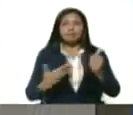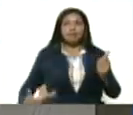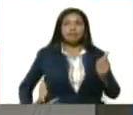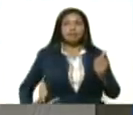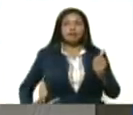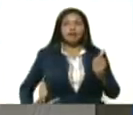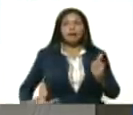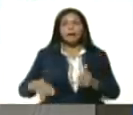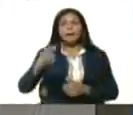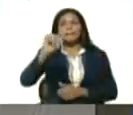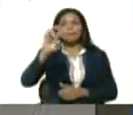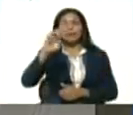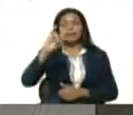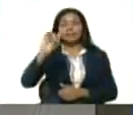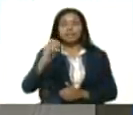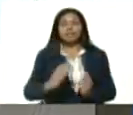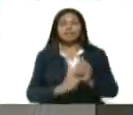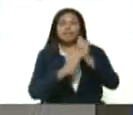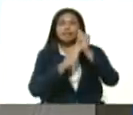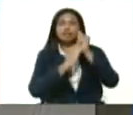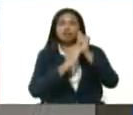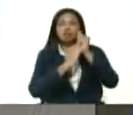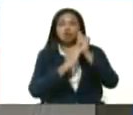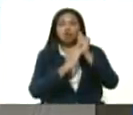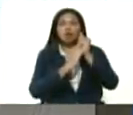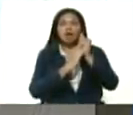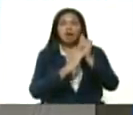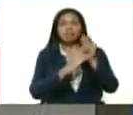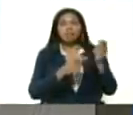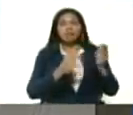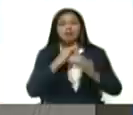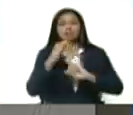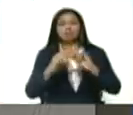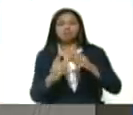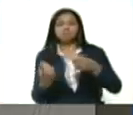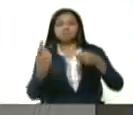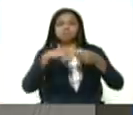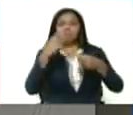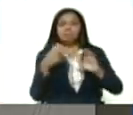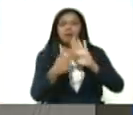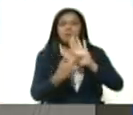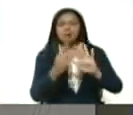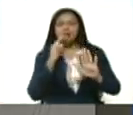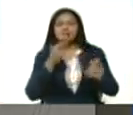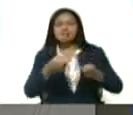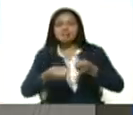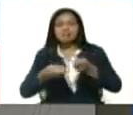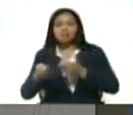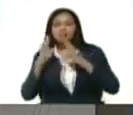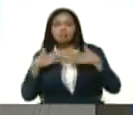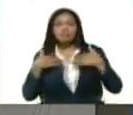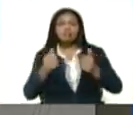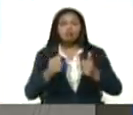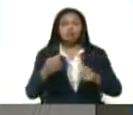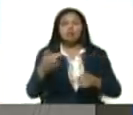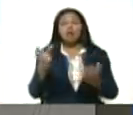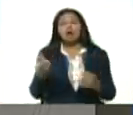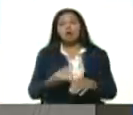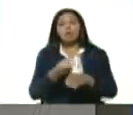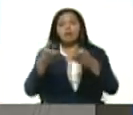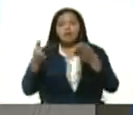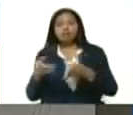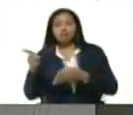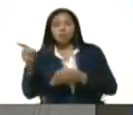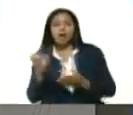Bermúdez como directora de Epidemiología Interventora de la Dirección de Salud de la Gobernación del